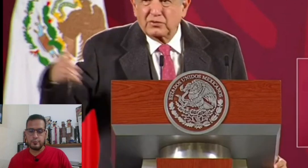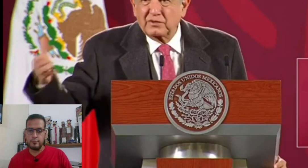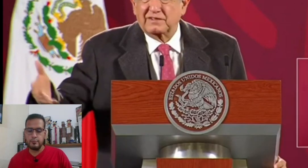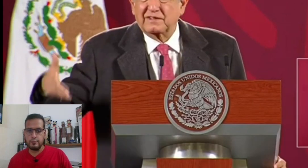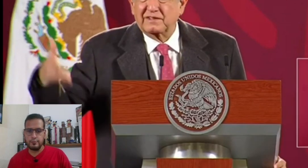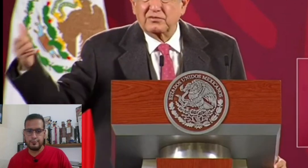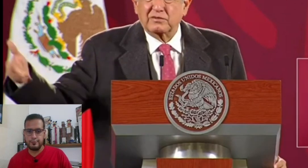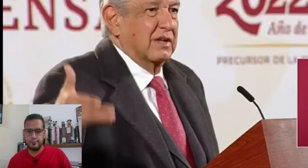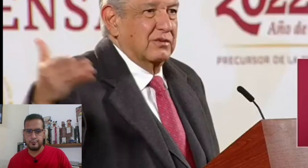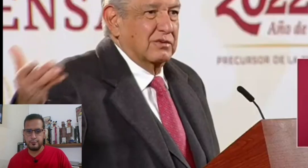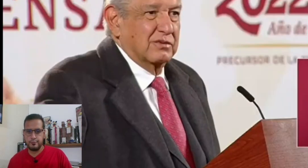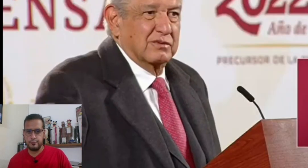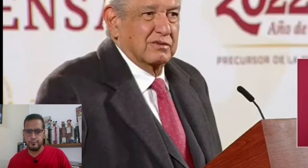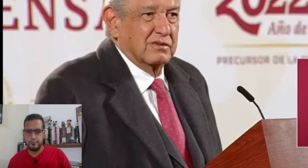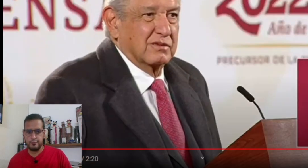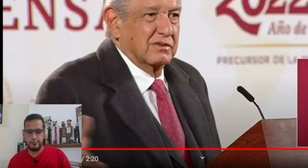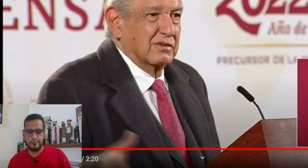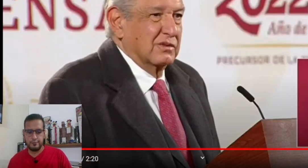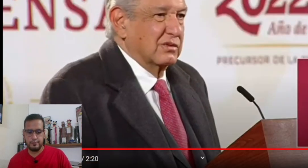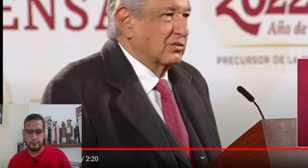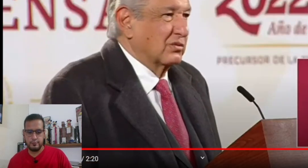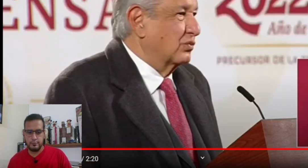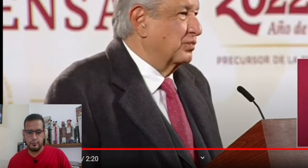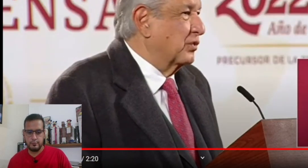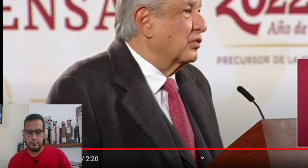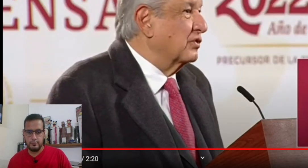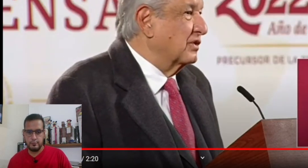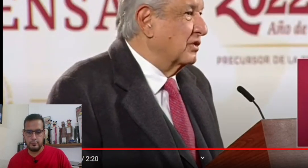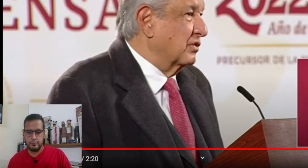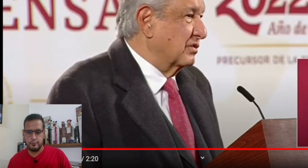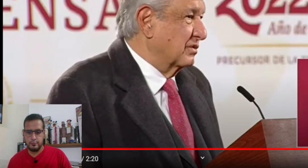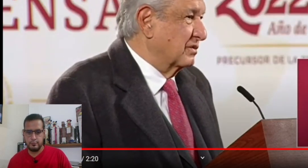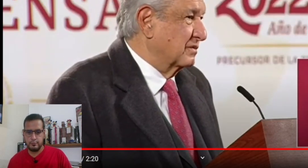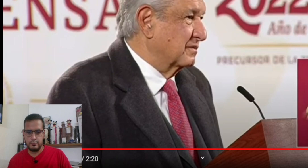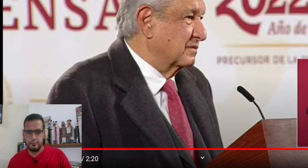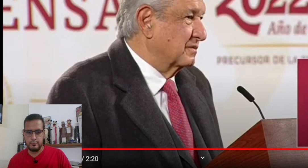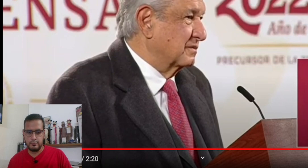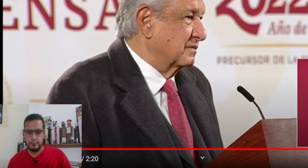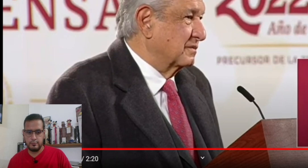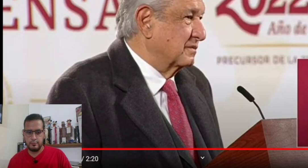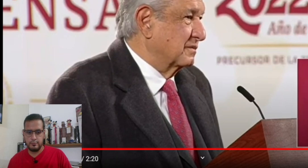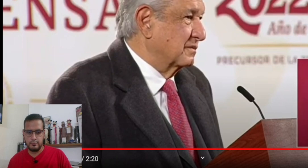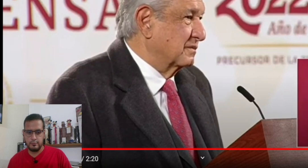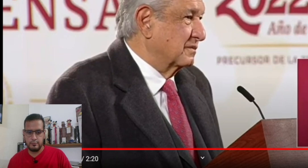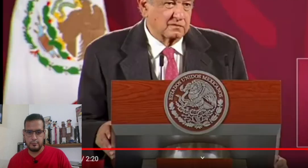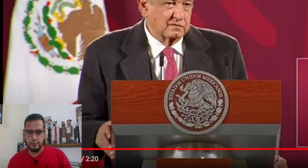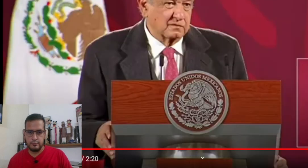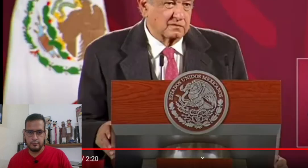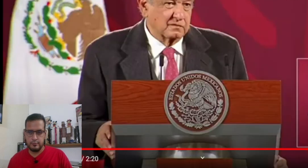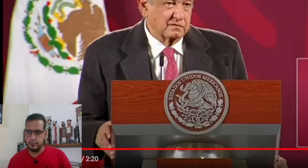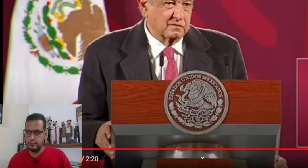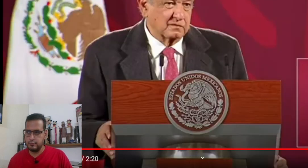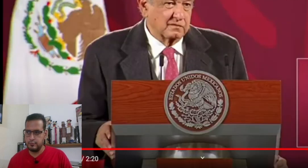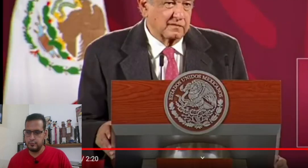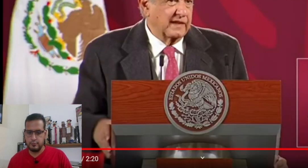y como no les han resultado sus pronósticos